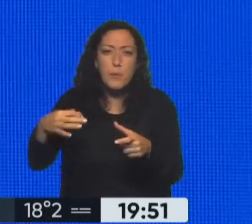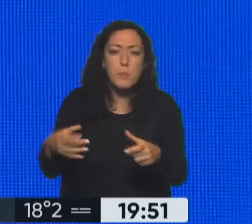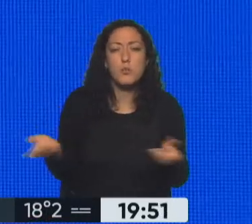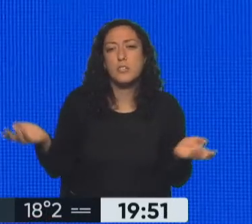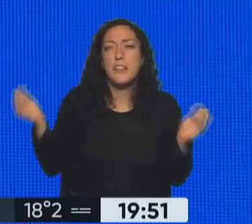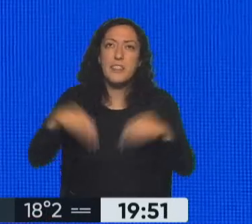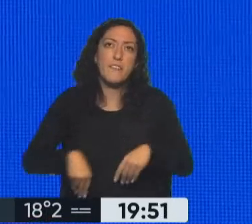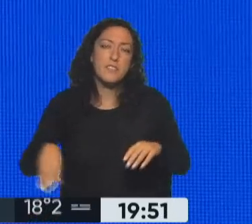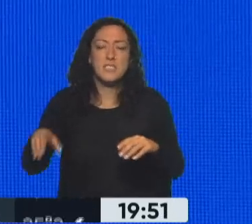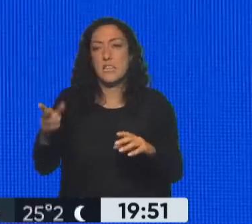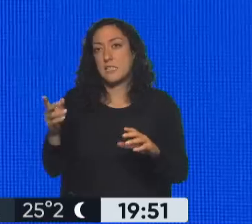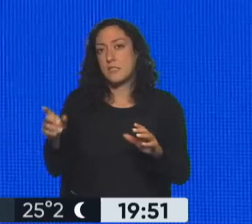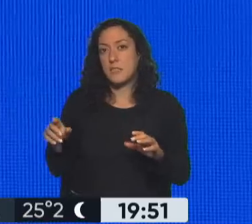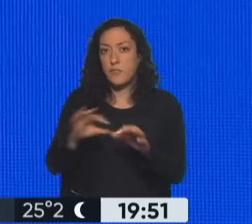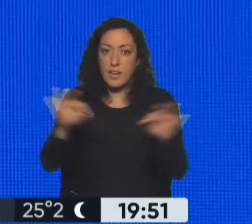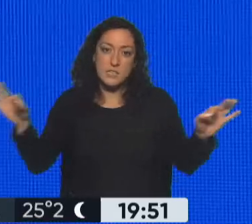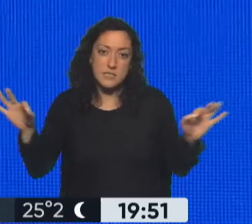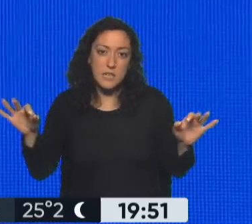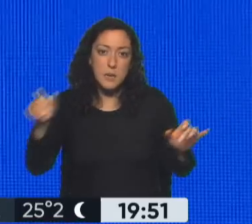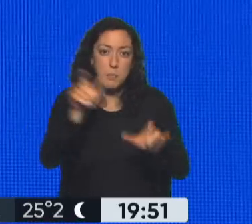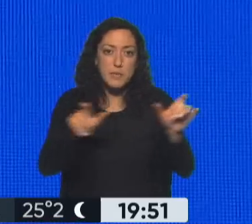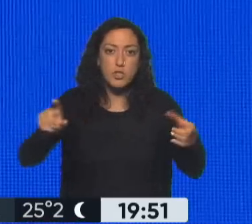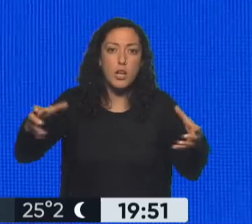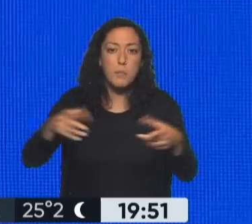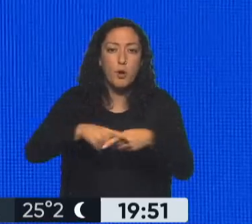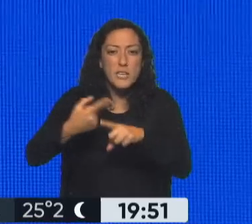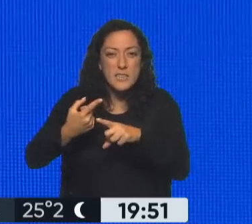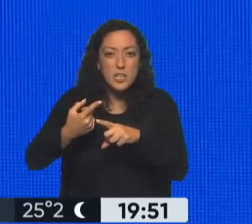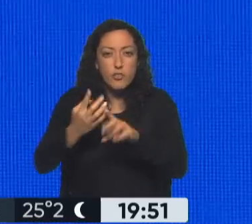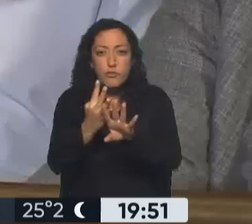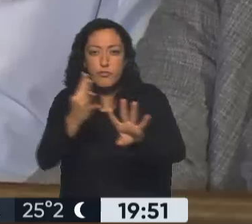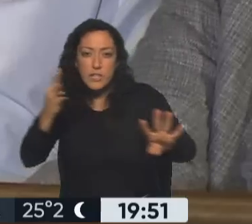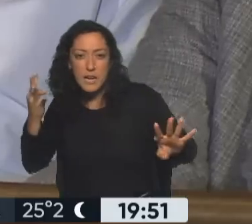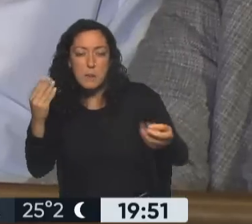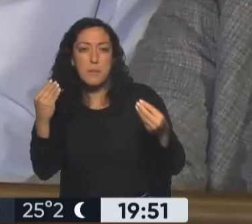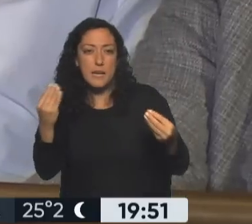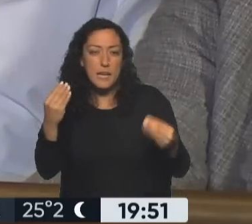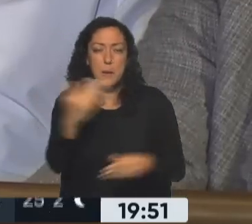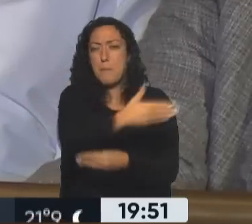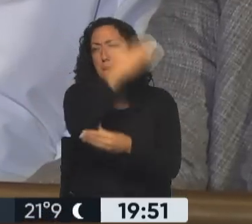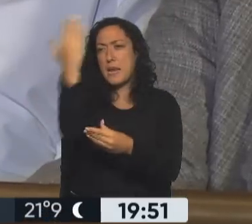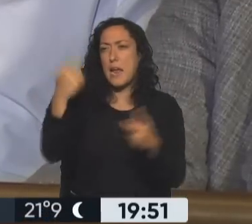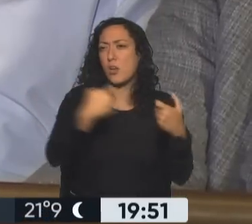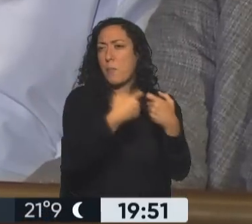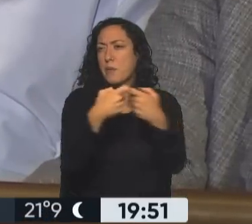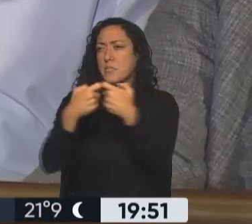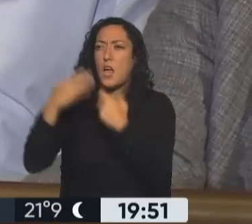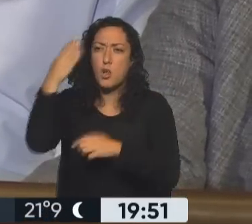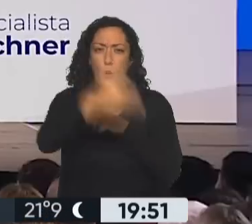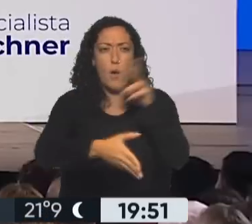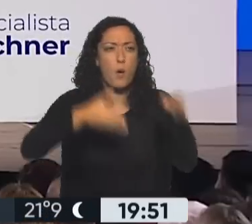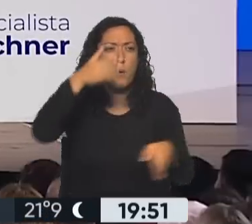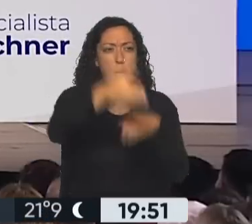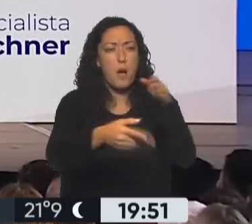fiscal. Los políticos hacen cola para ir a los plenarios de los empresarios